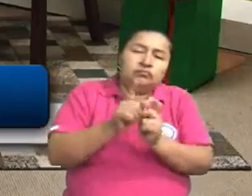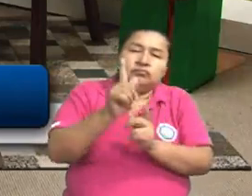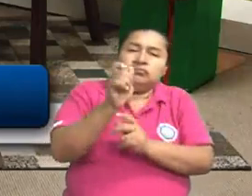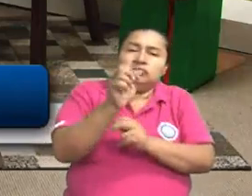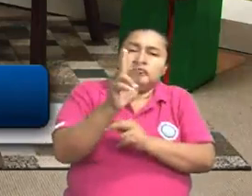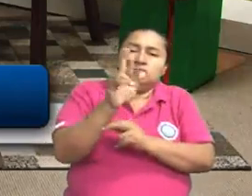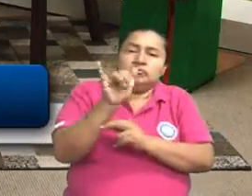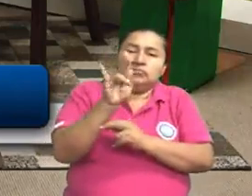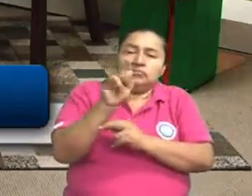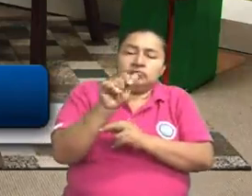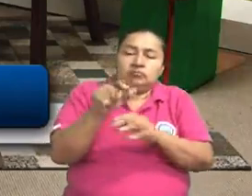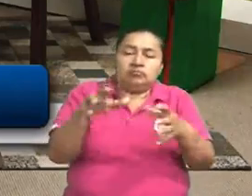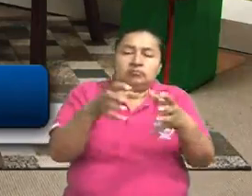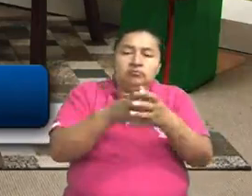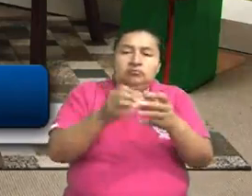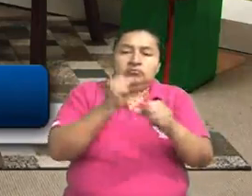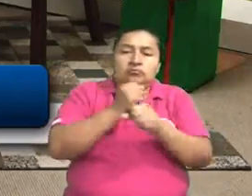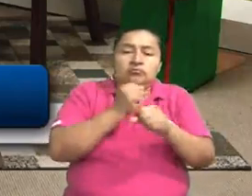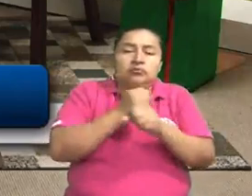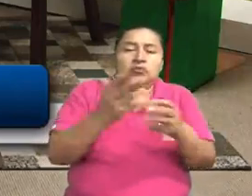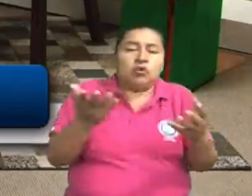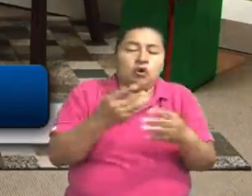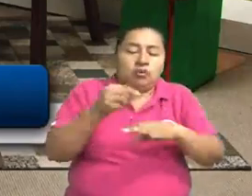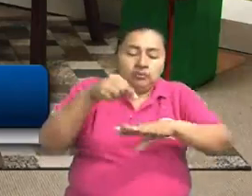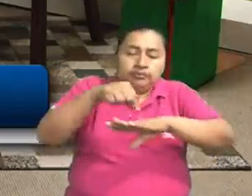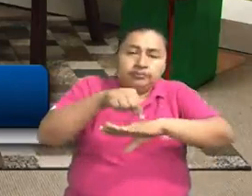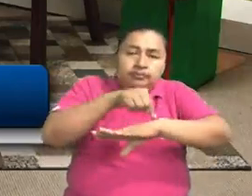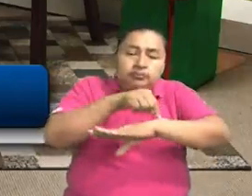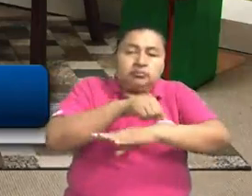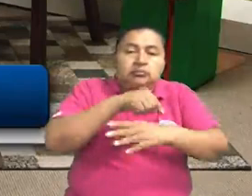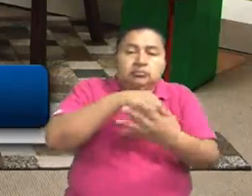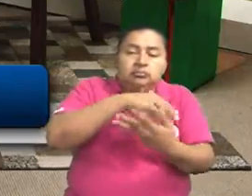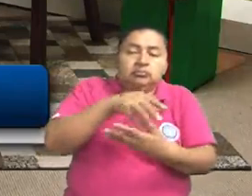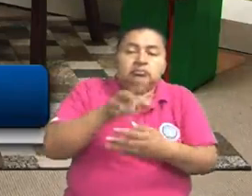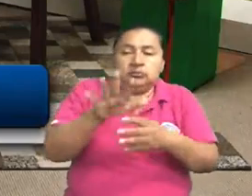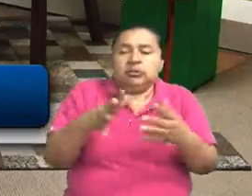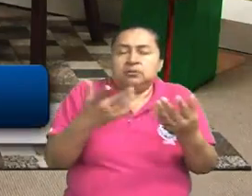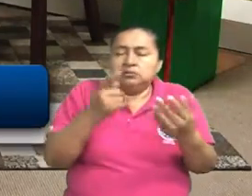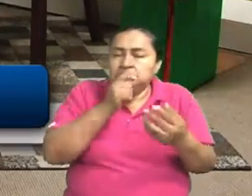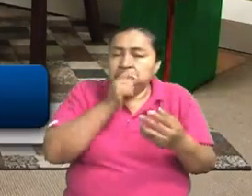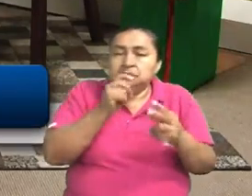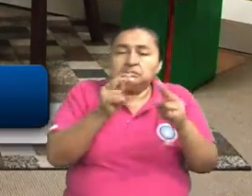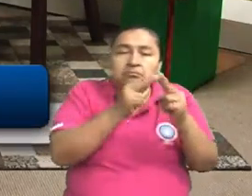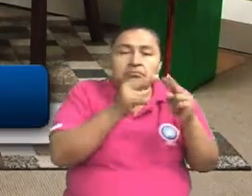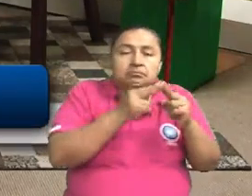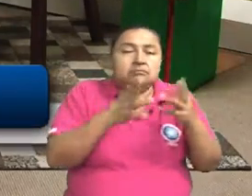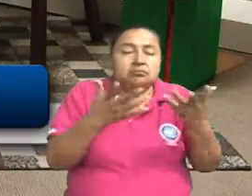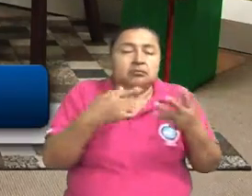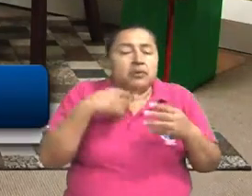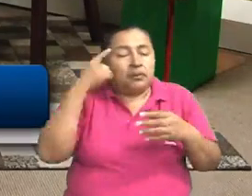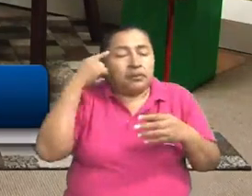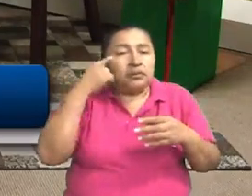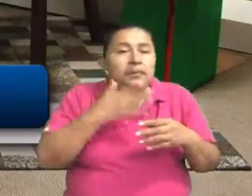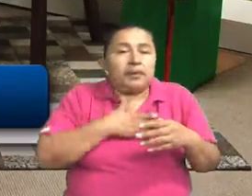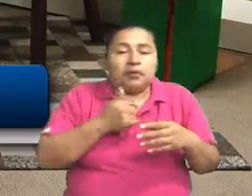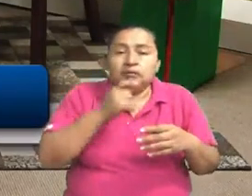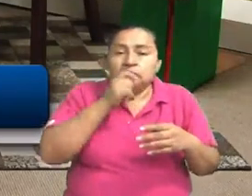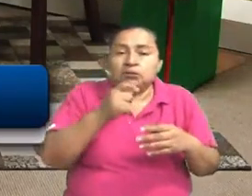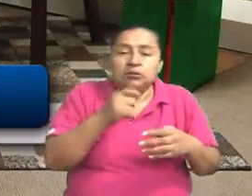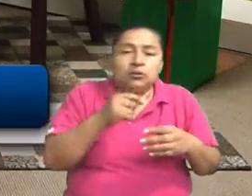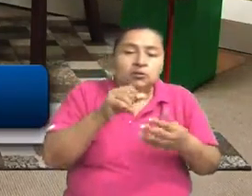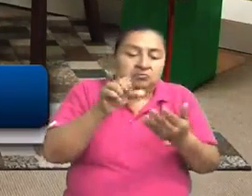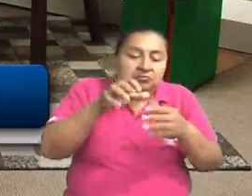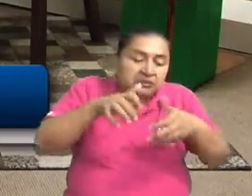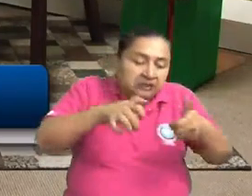me acaba de mencionar ahorita, ¿cómo está la acupuntura en relación a esa simpatía? ¿Qué prefiere la gente? Pues, a ver, ¿un